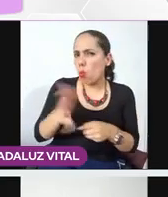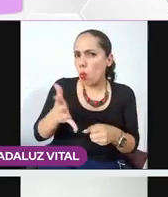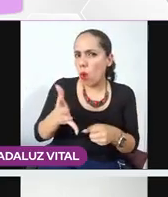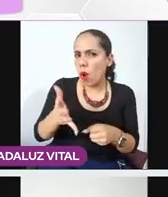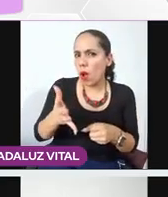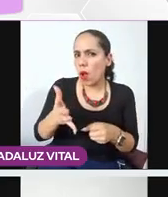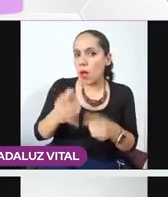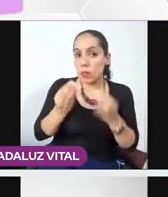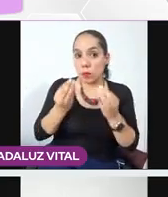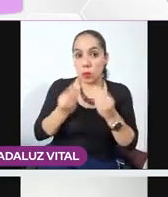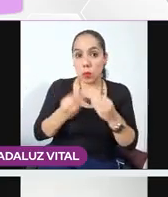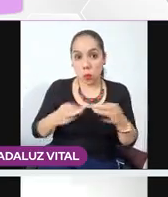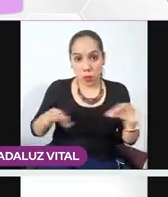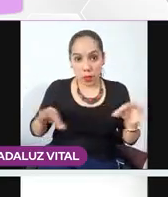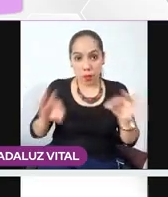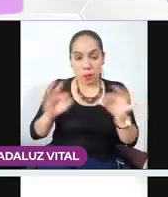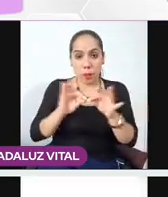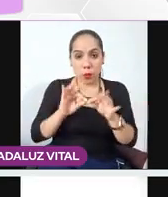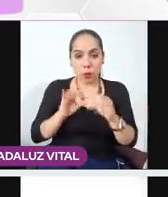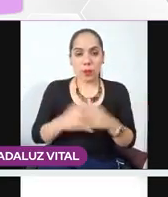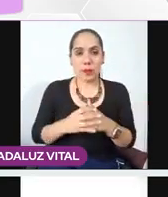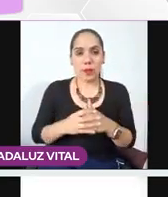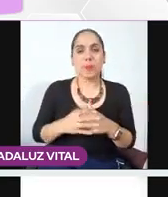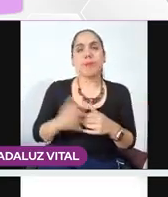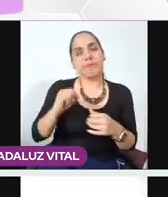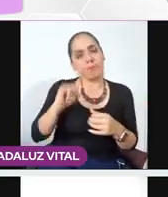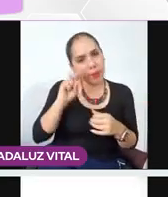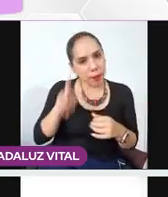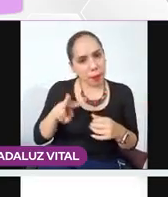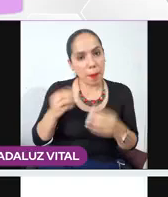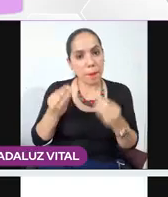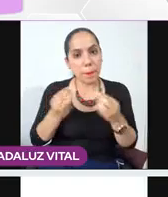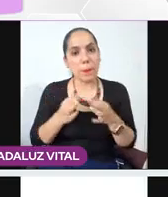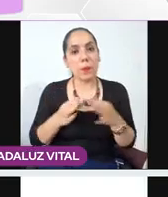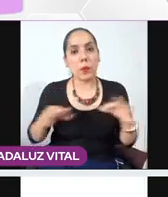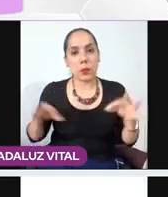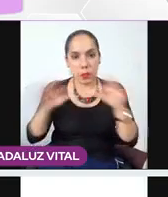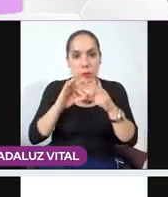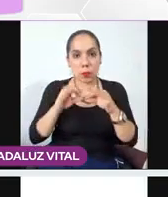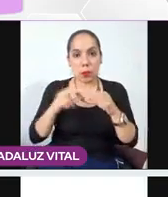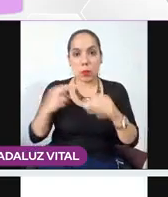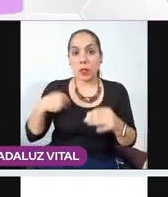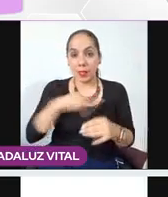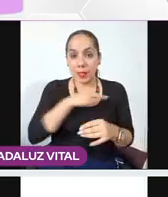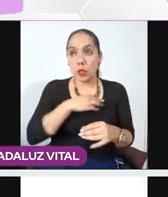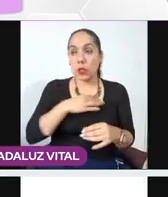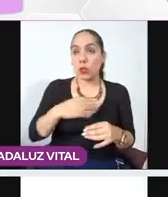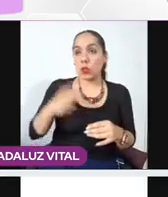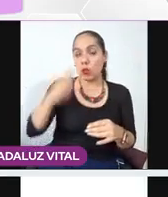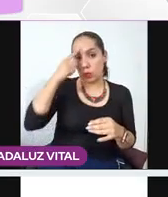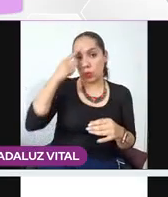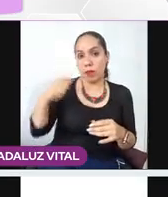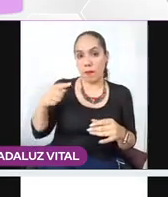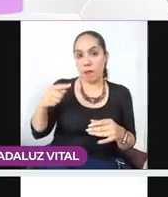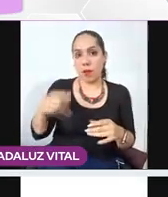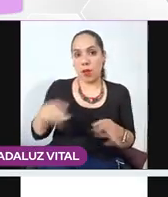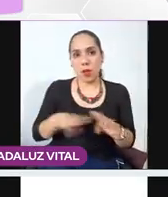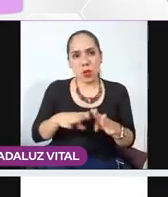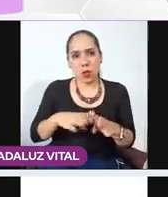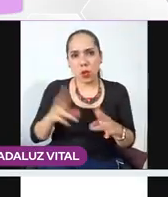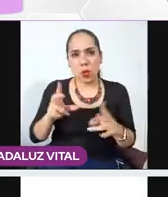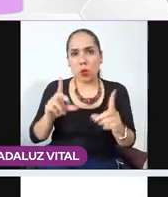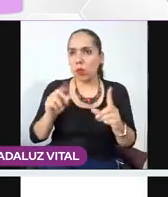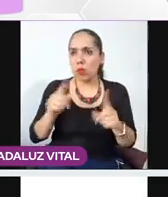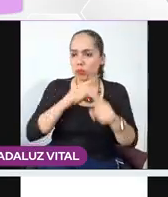importancia. Fíjense que es importante que sepamos que la figura paterna y la figura materna como tal no se sustituye. O